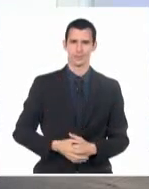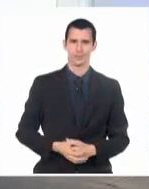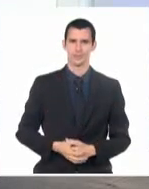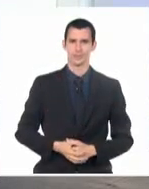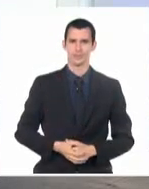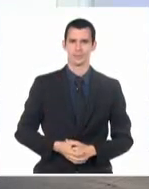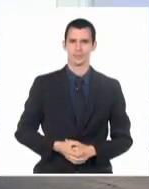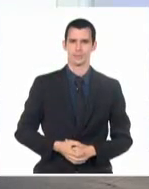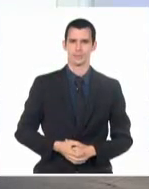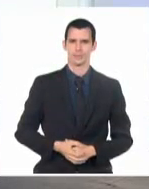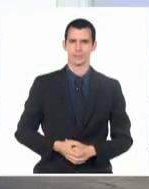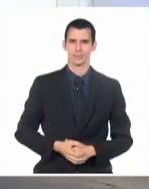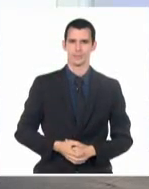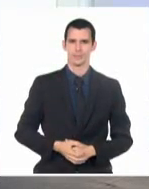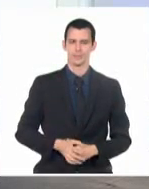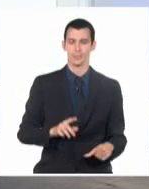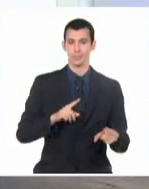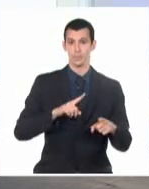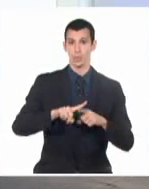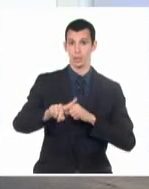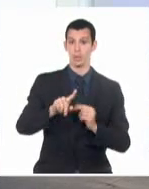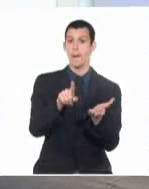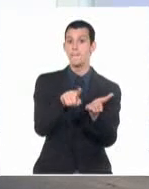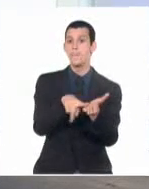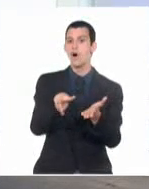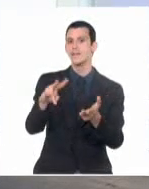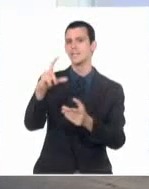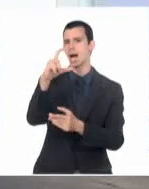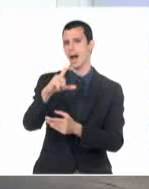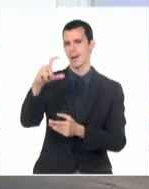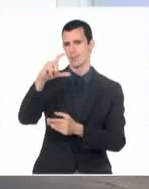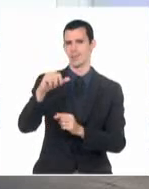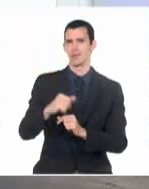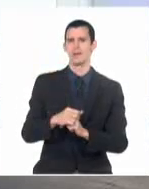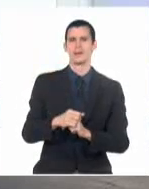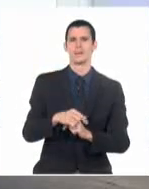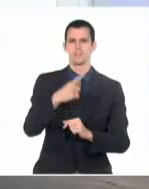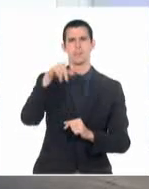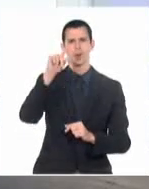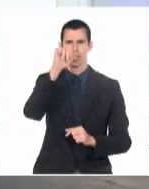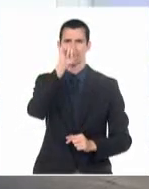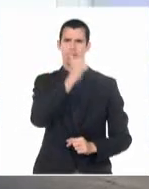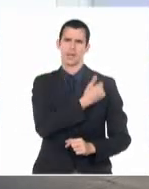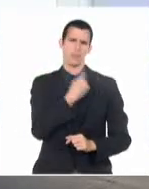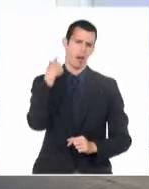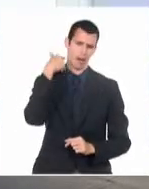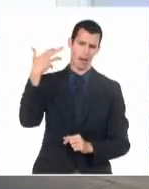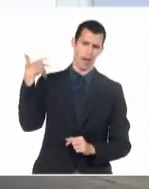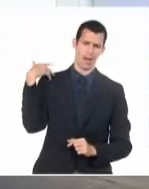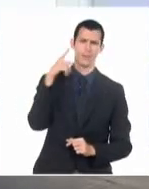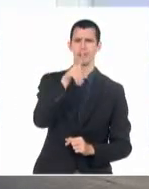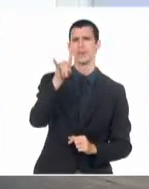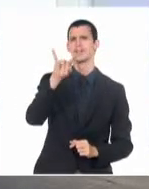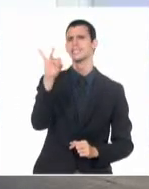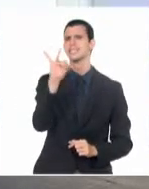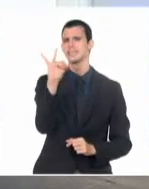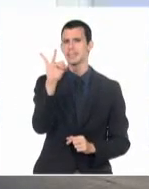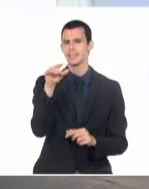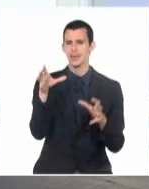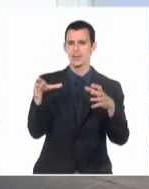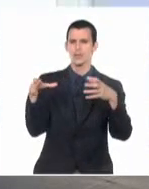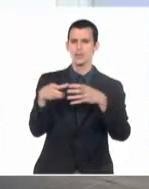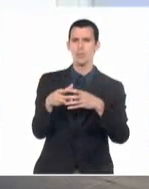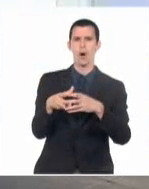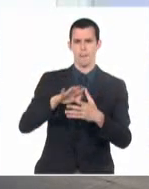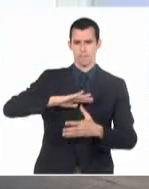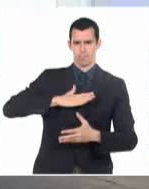Ballet de Camagüey se fundó el 1 de diciembre de 1967. Es una de las compañías danzarias más representativas del país